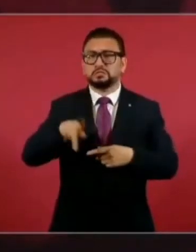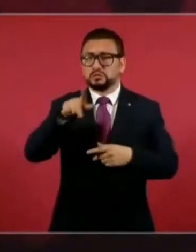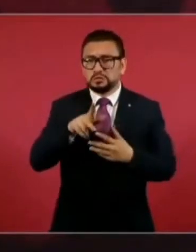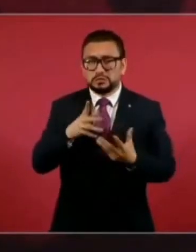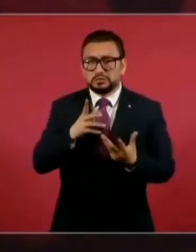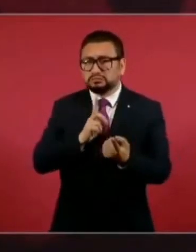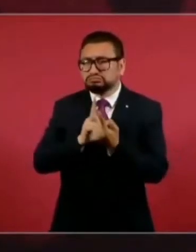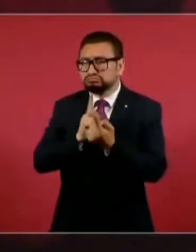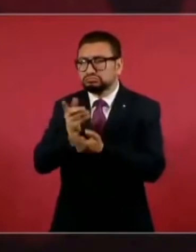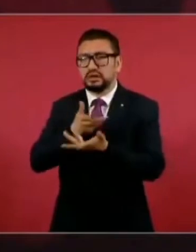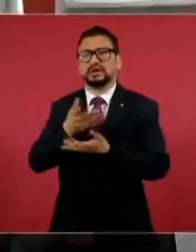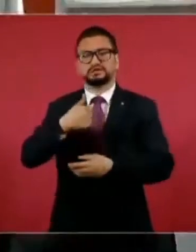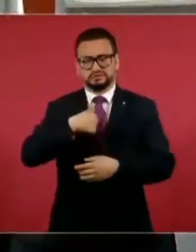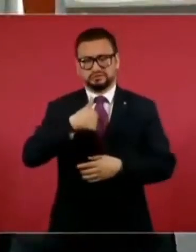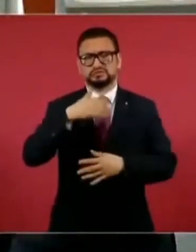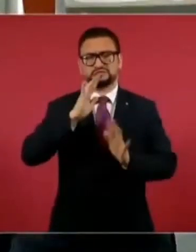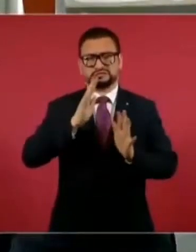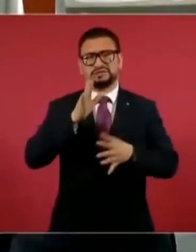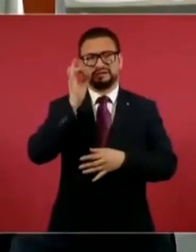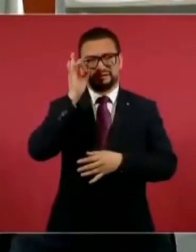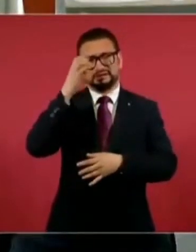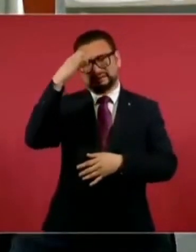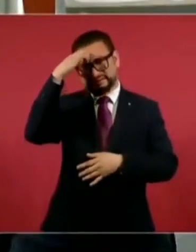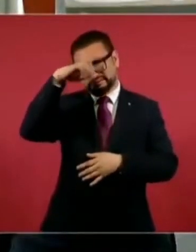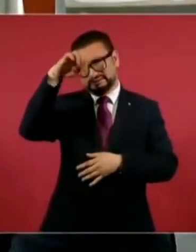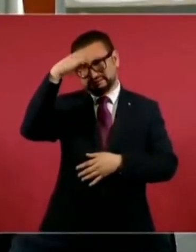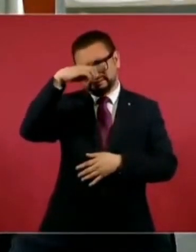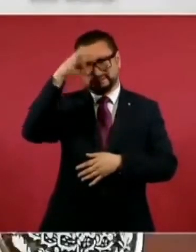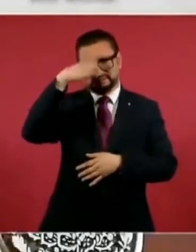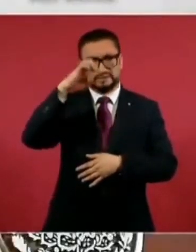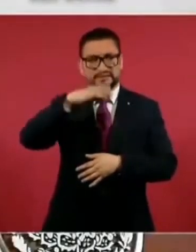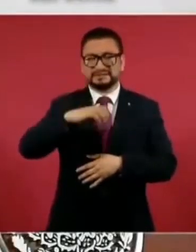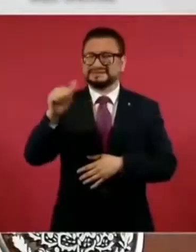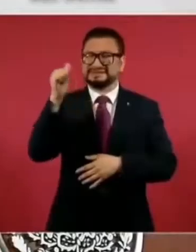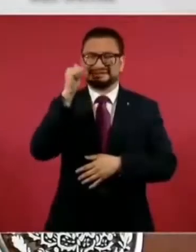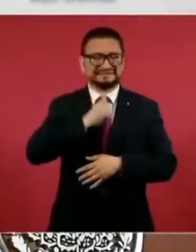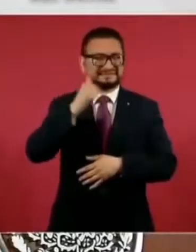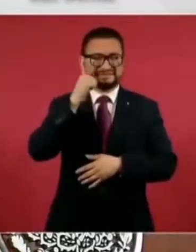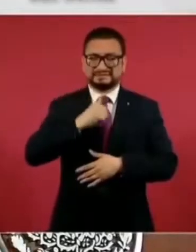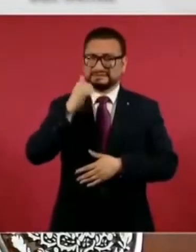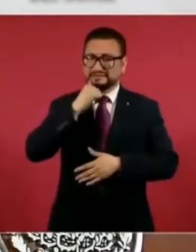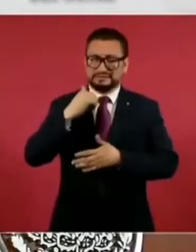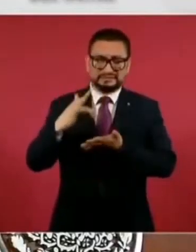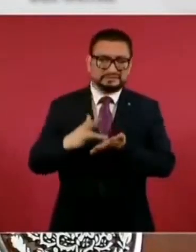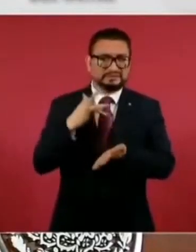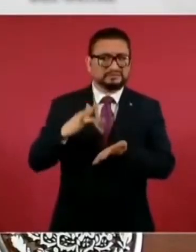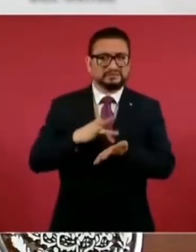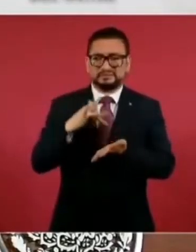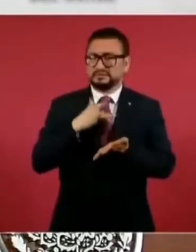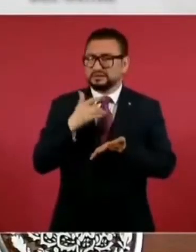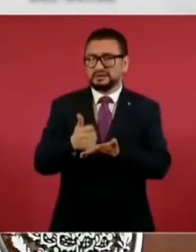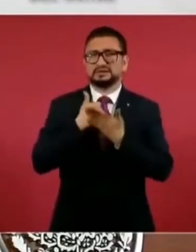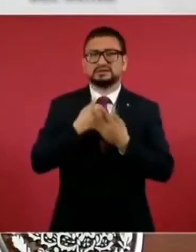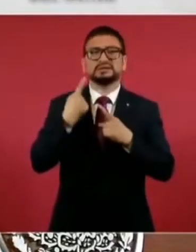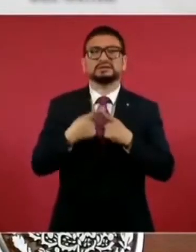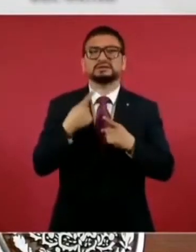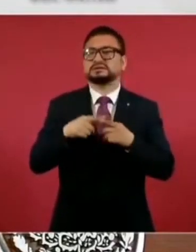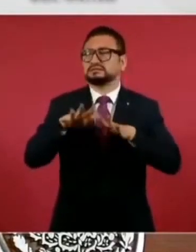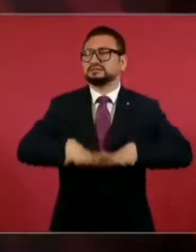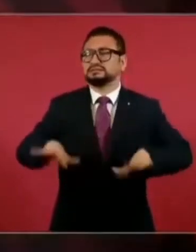yo tengo esa experiencia. Quien siempre me ha sacado adelante ha sido el pueblo.